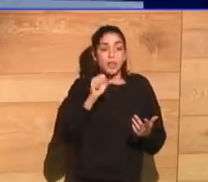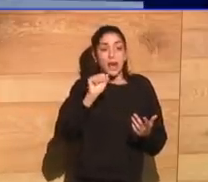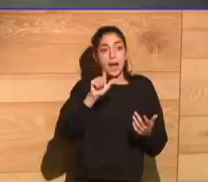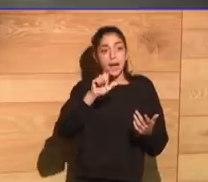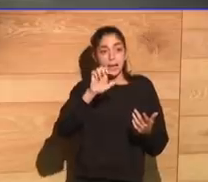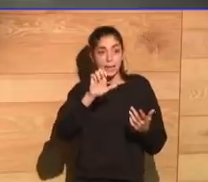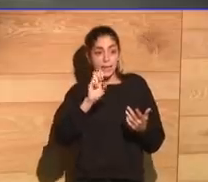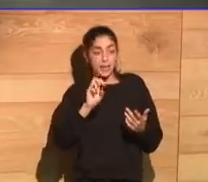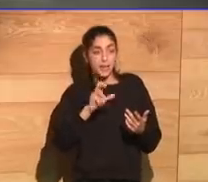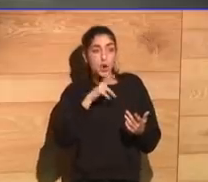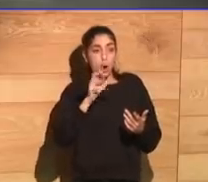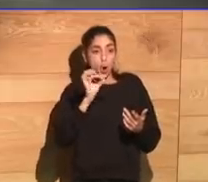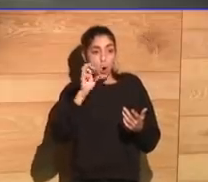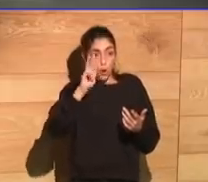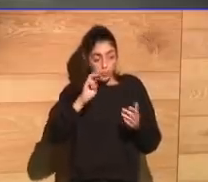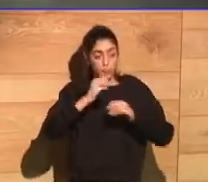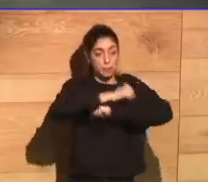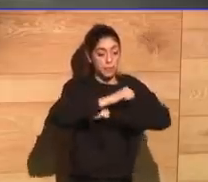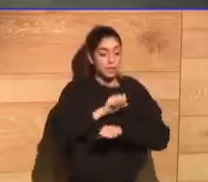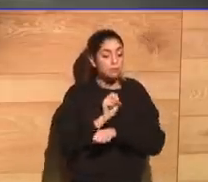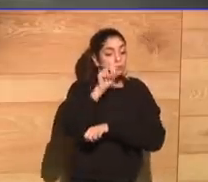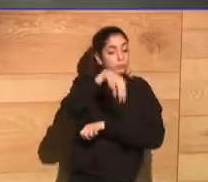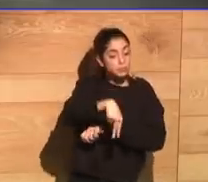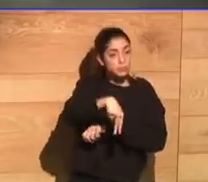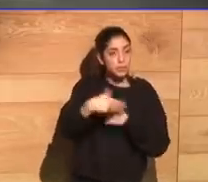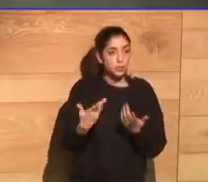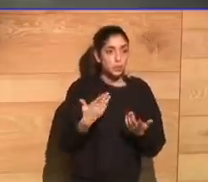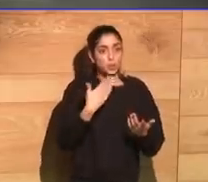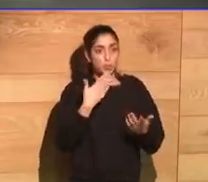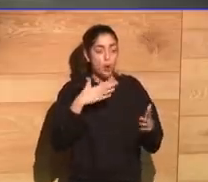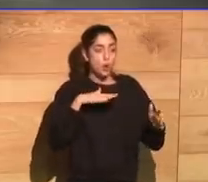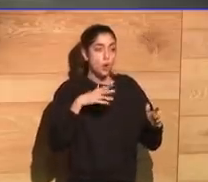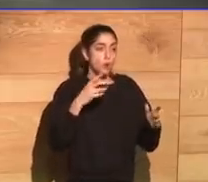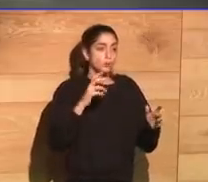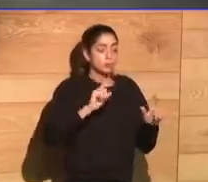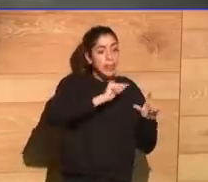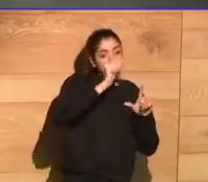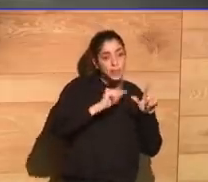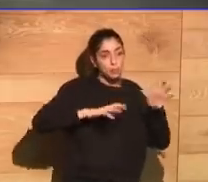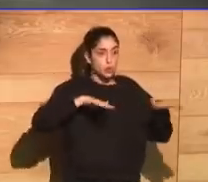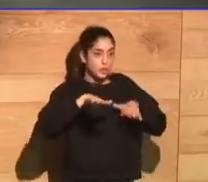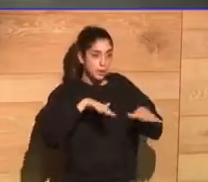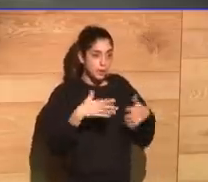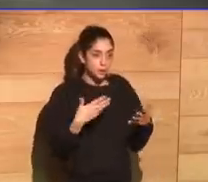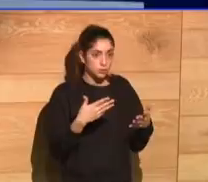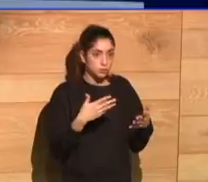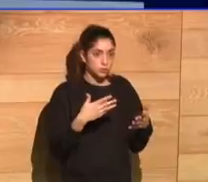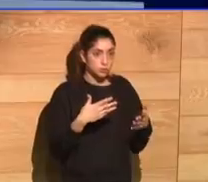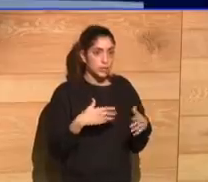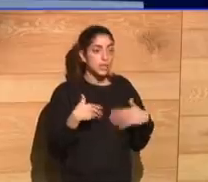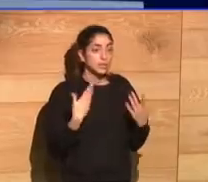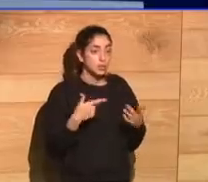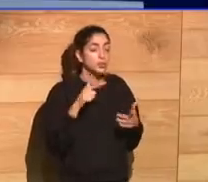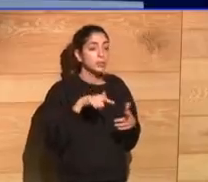por la ventana. No lo podían hacer en dibujos animados como lo habían hecho hasta ahora, y es verdad que era otro de los, eso de es. Los grandes. Y ese era el camino de Donner, que por otro